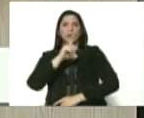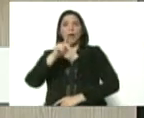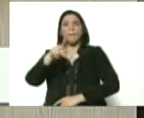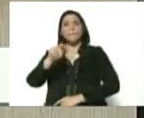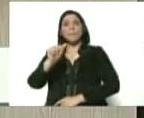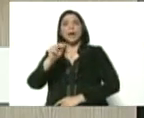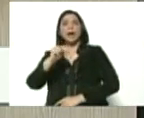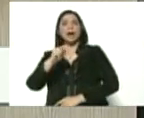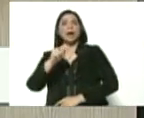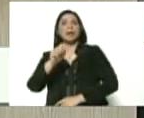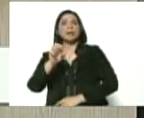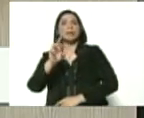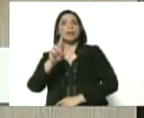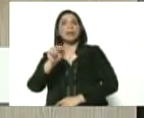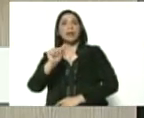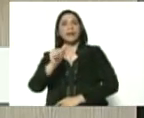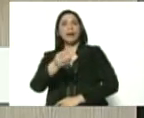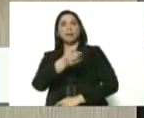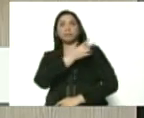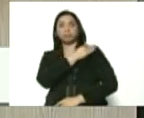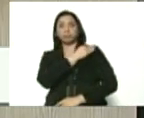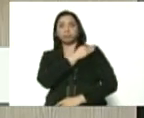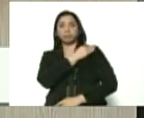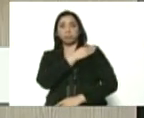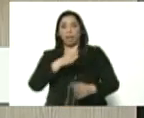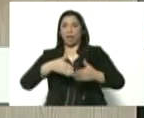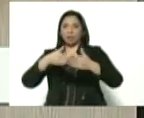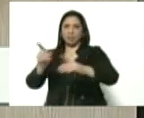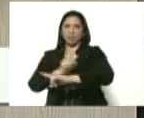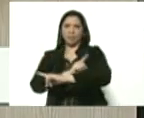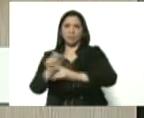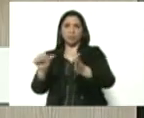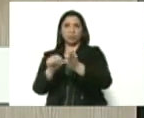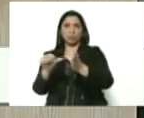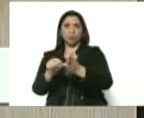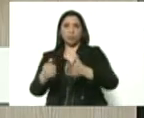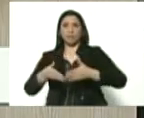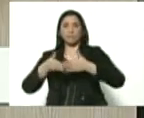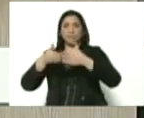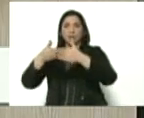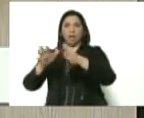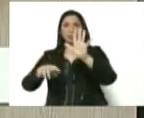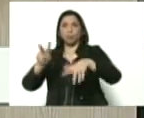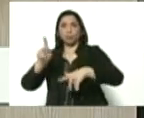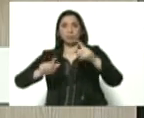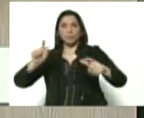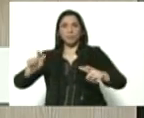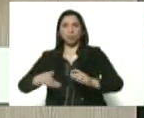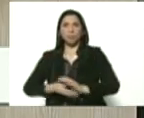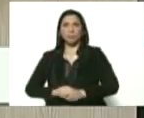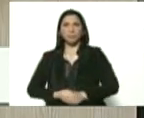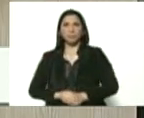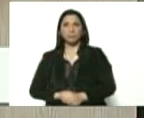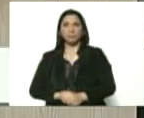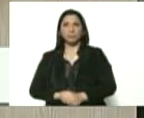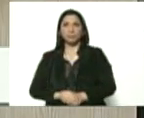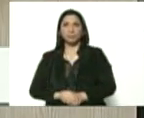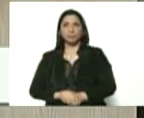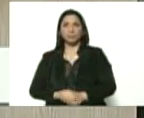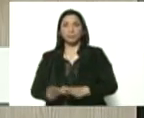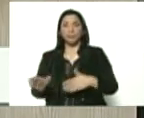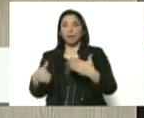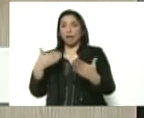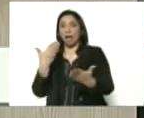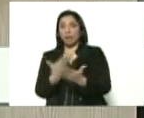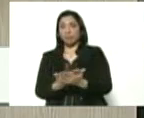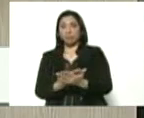Pantera, que era una lancha rápida donde estarían viajando 12 personas y que se dirigía